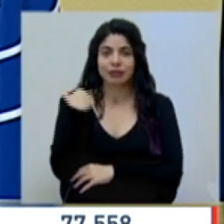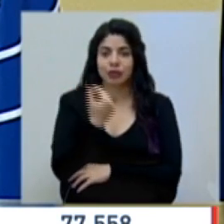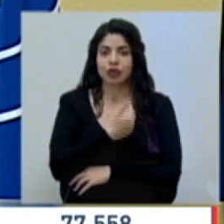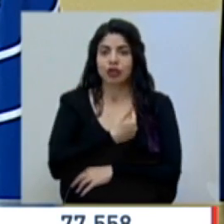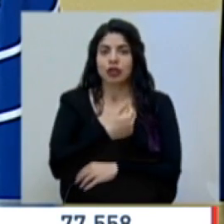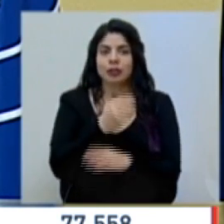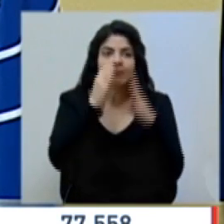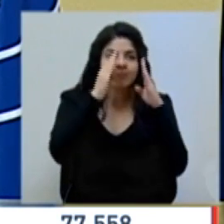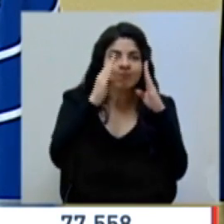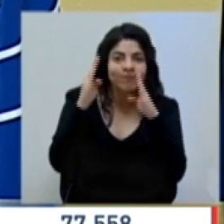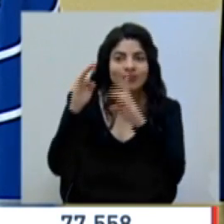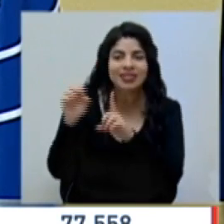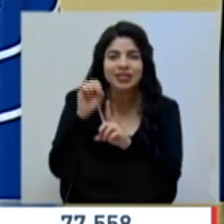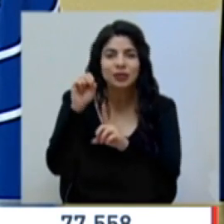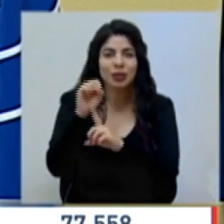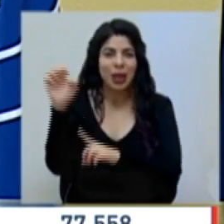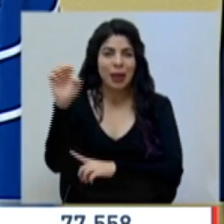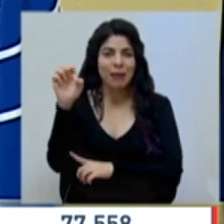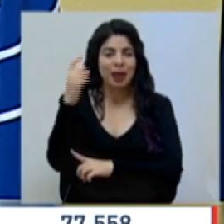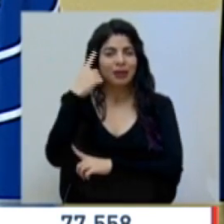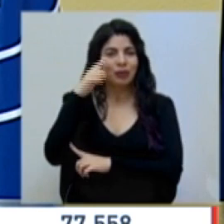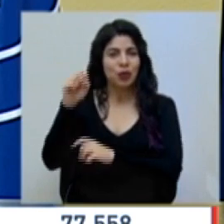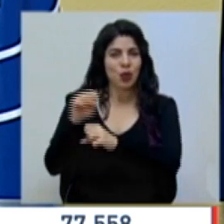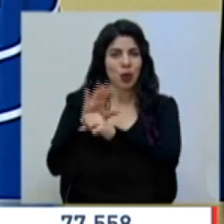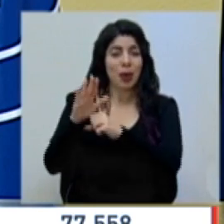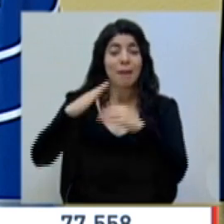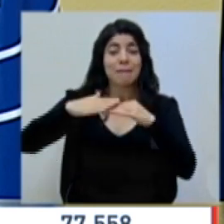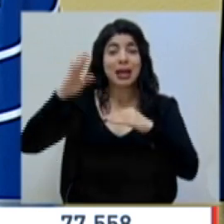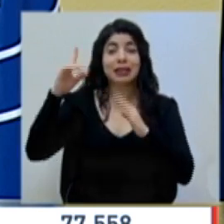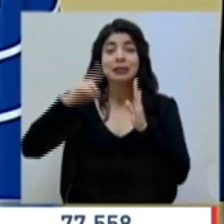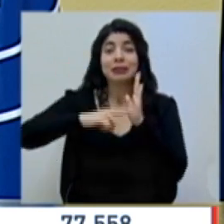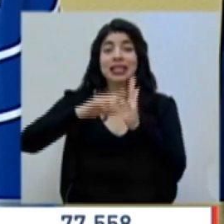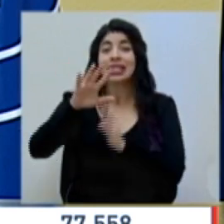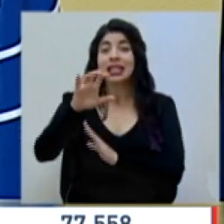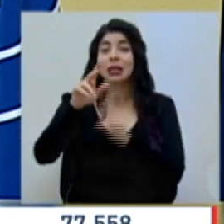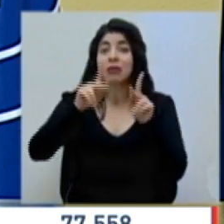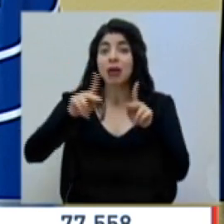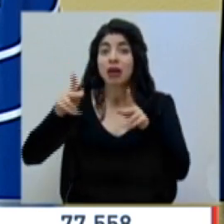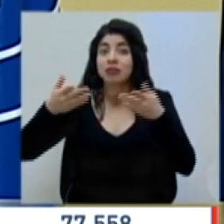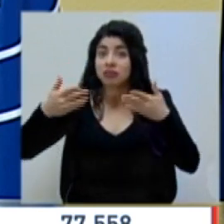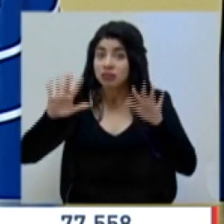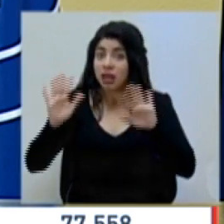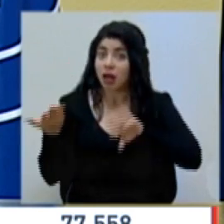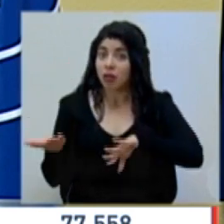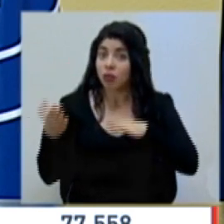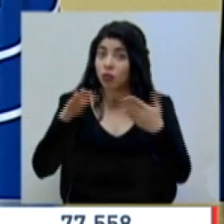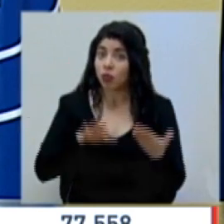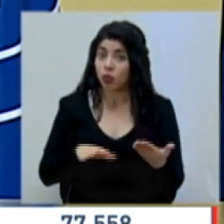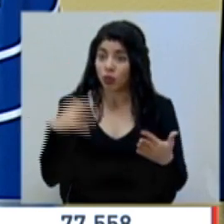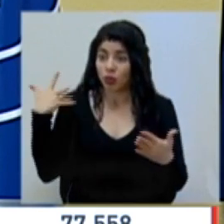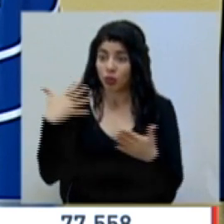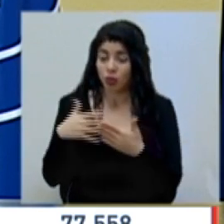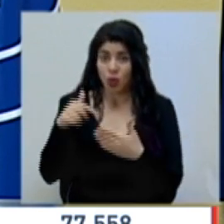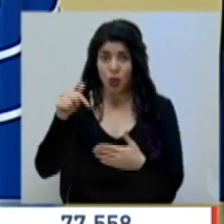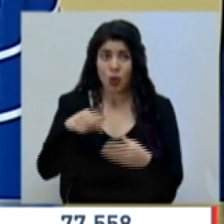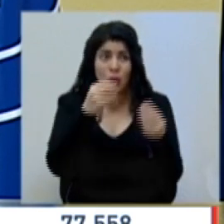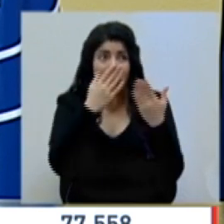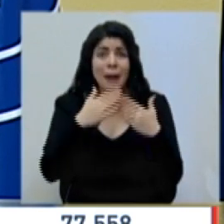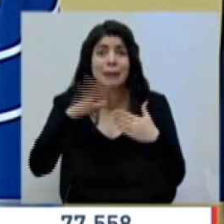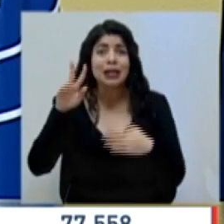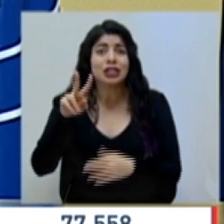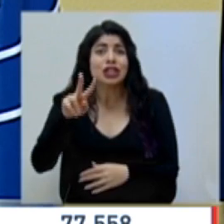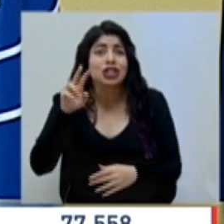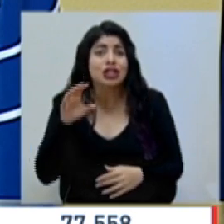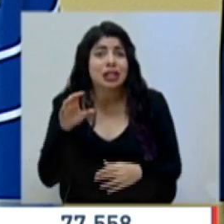atendemos la situación de emergencia del COVID. Más de 1.500 personas han fallecido. Hoy nos dan el reporte de más de